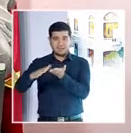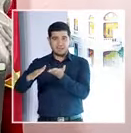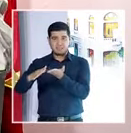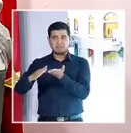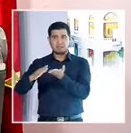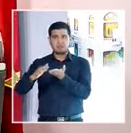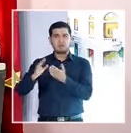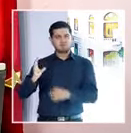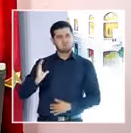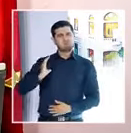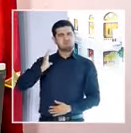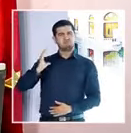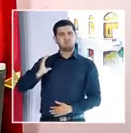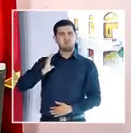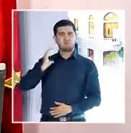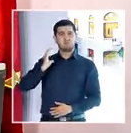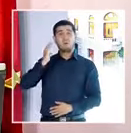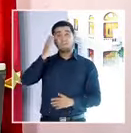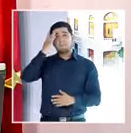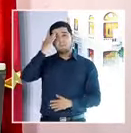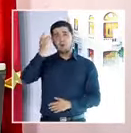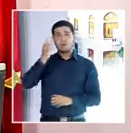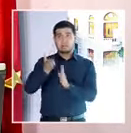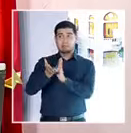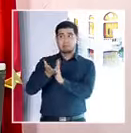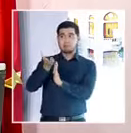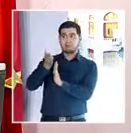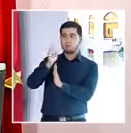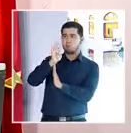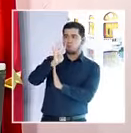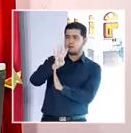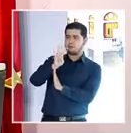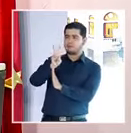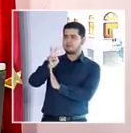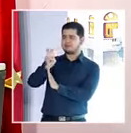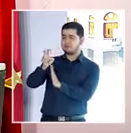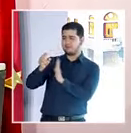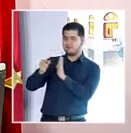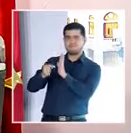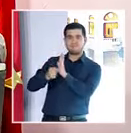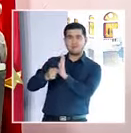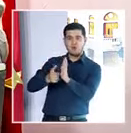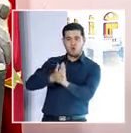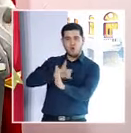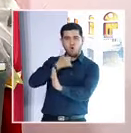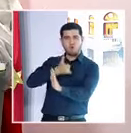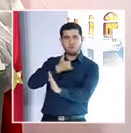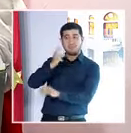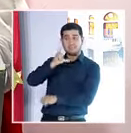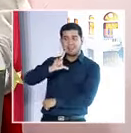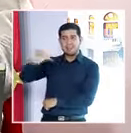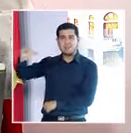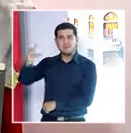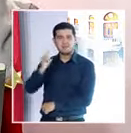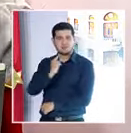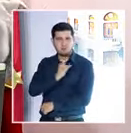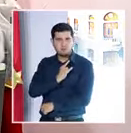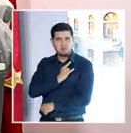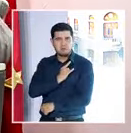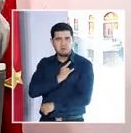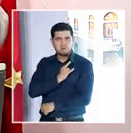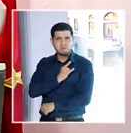sentimos es que más de 47 mil jóvenes y estudiantes universitarios, con